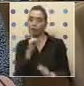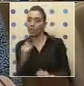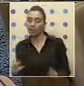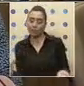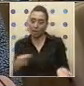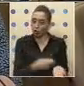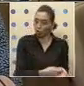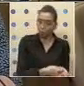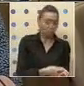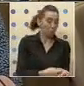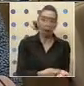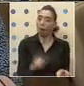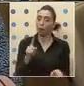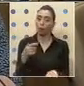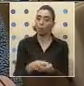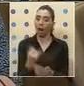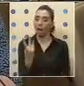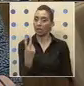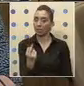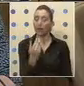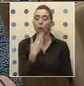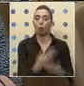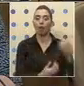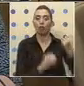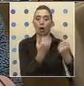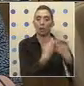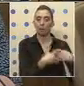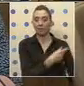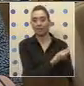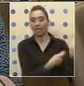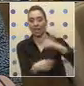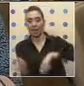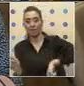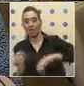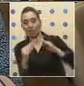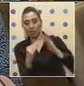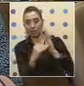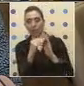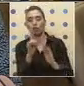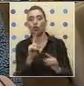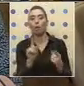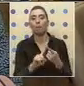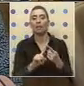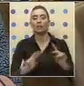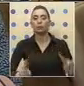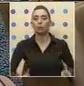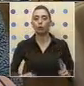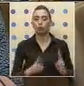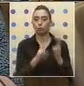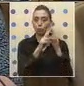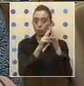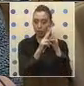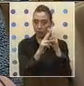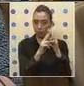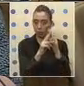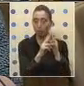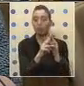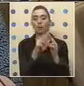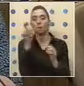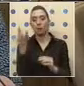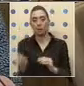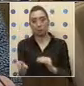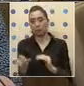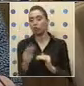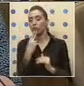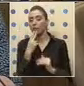no está grabada con IVA cuando la empresa que se lo vende no participó en su construcción. Un vecino de